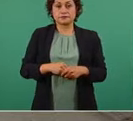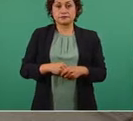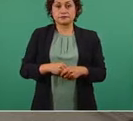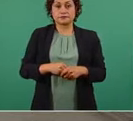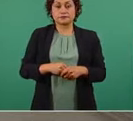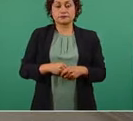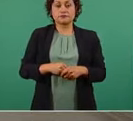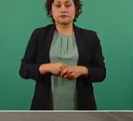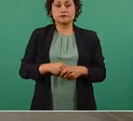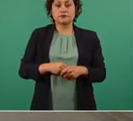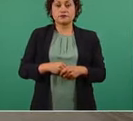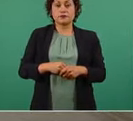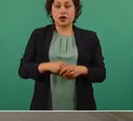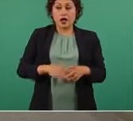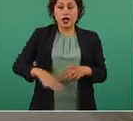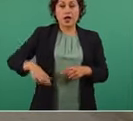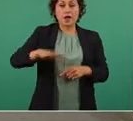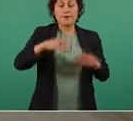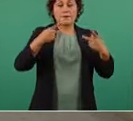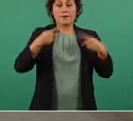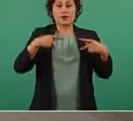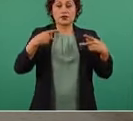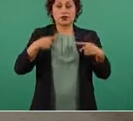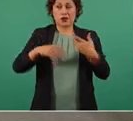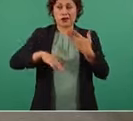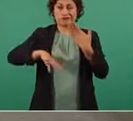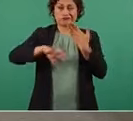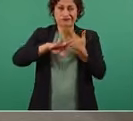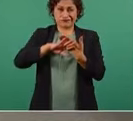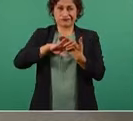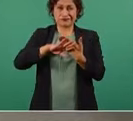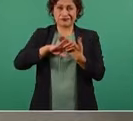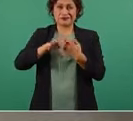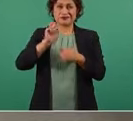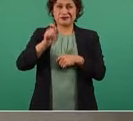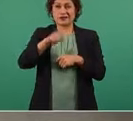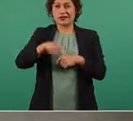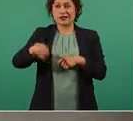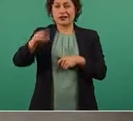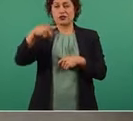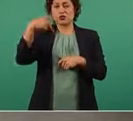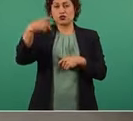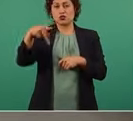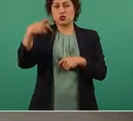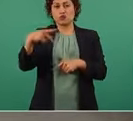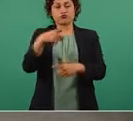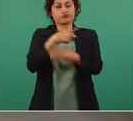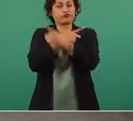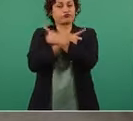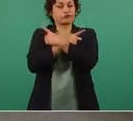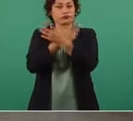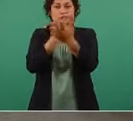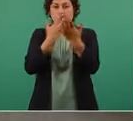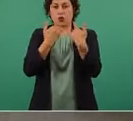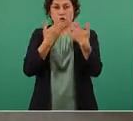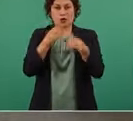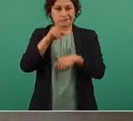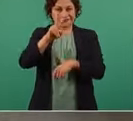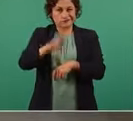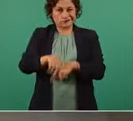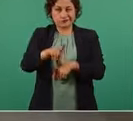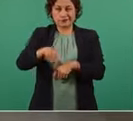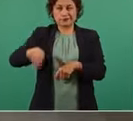porque nuestros adversarios no tienen escrúpulos de ninguna índole.